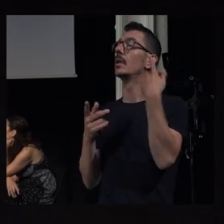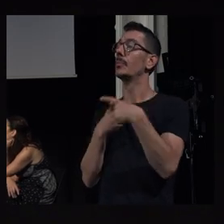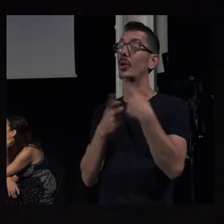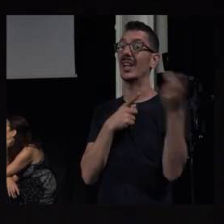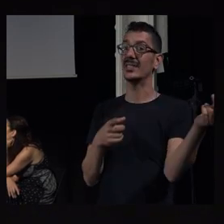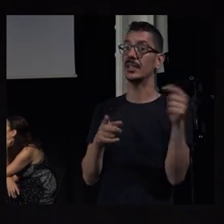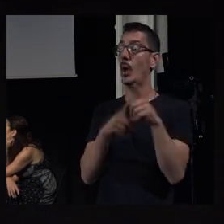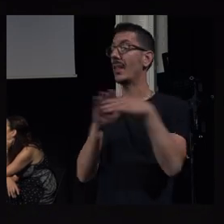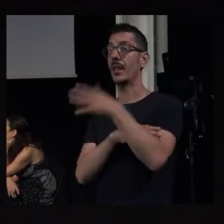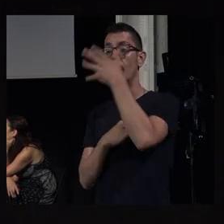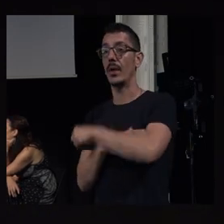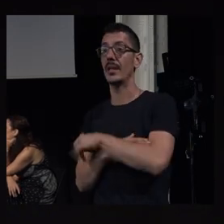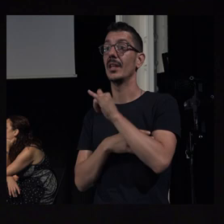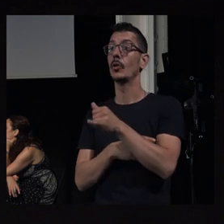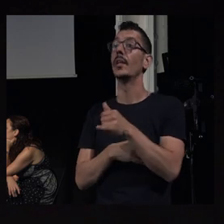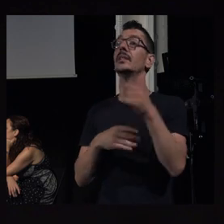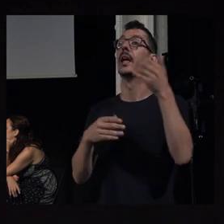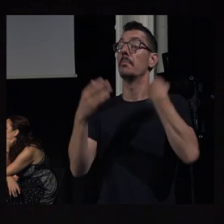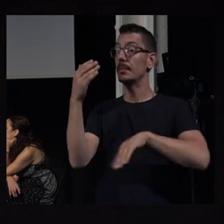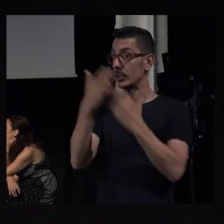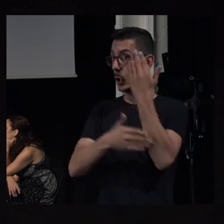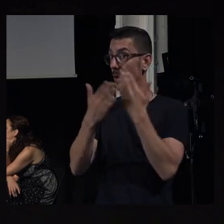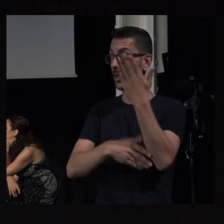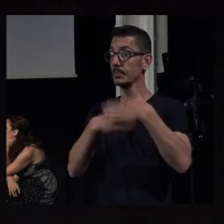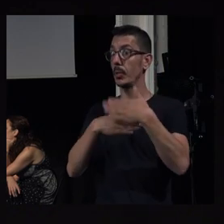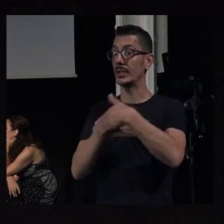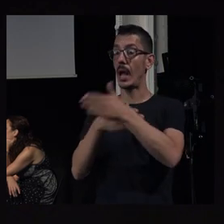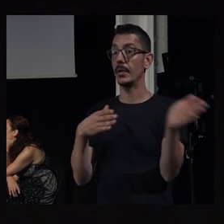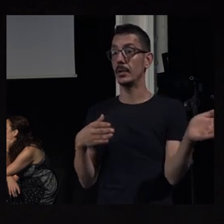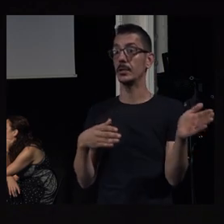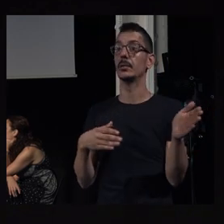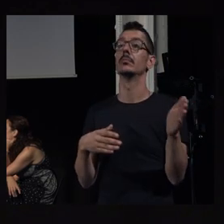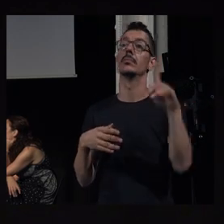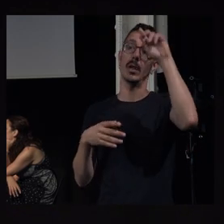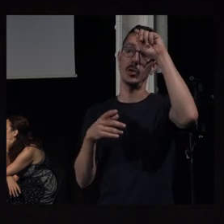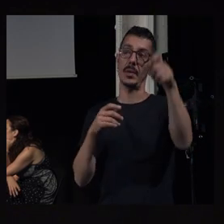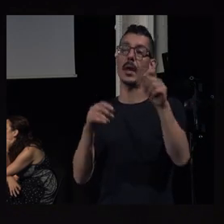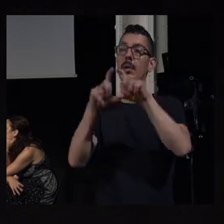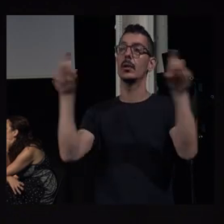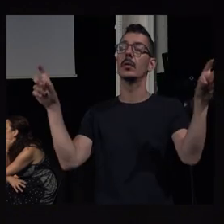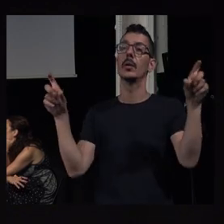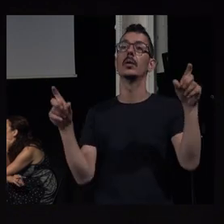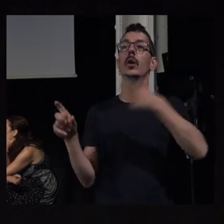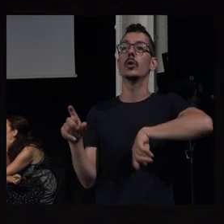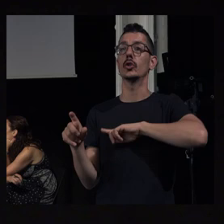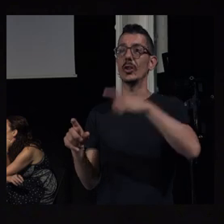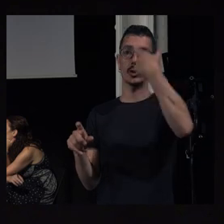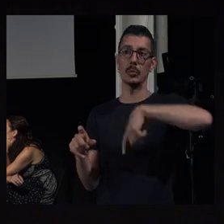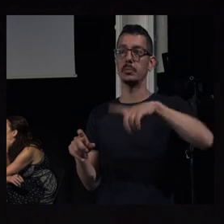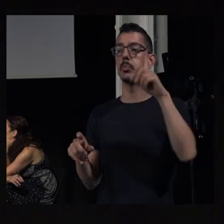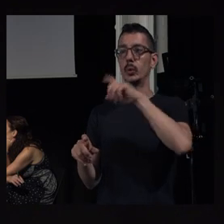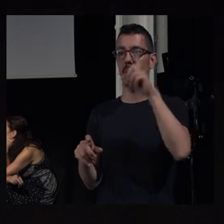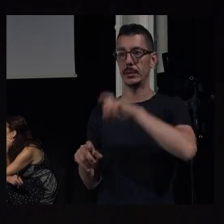entonces la que abría la puerta de las jornadas, que además se llamaron Guga y Chun puta, que nos quiere decir nosotras somos